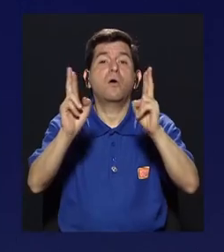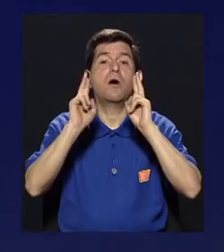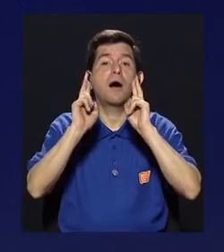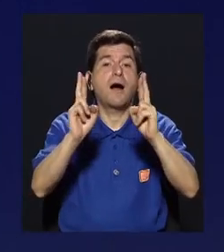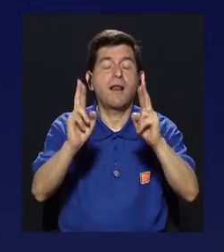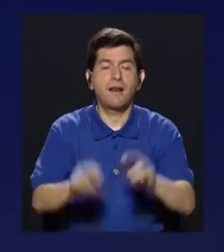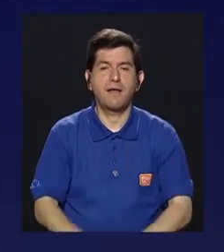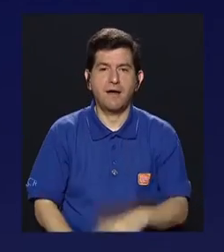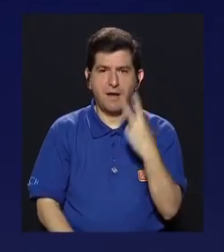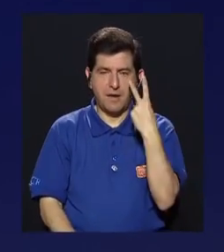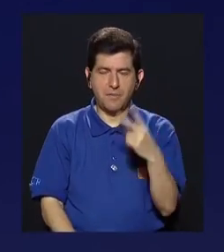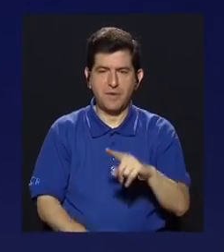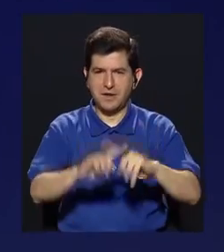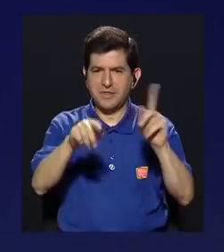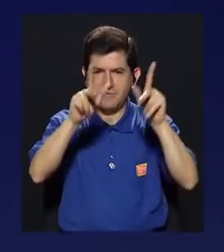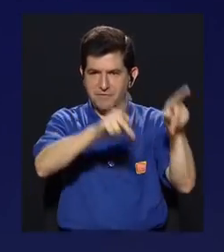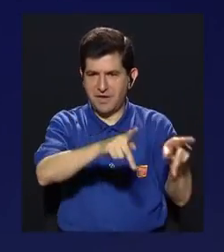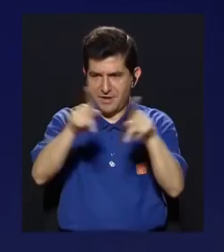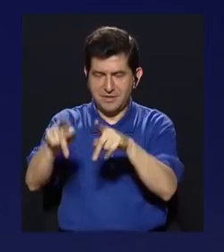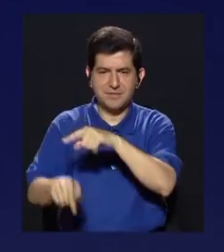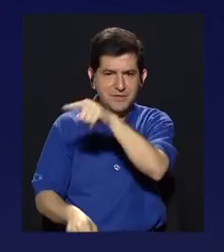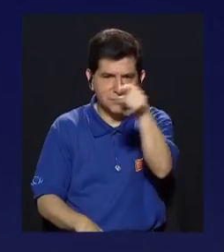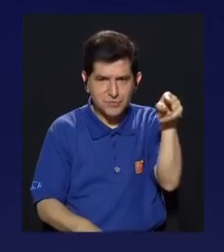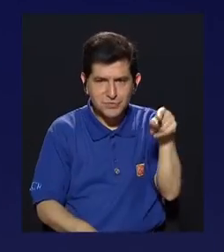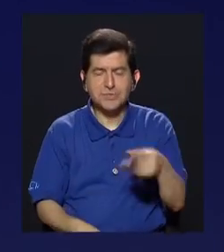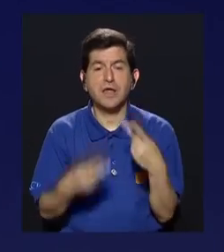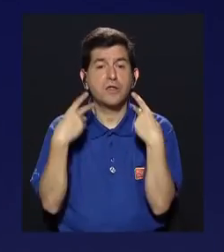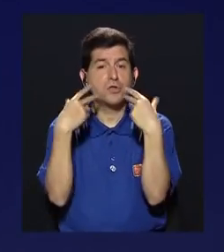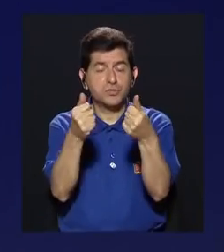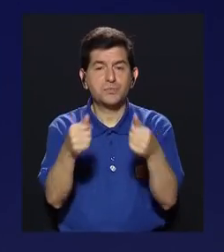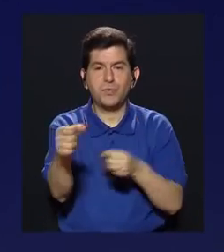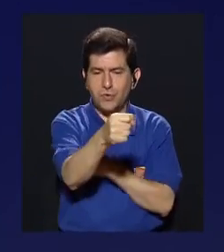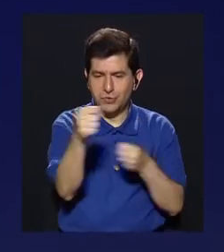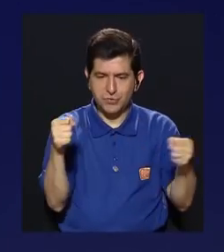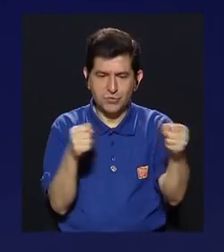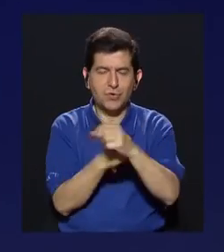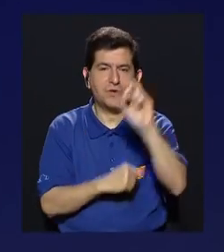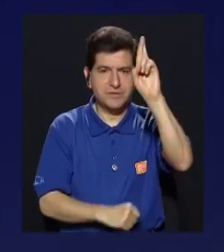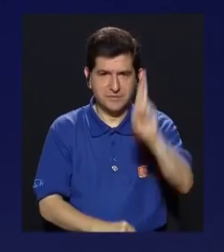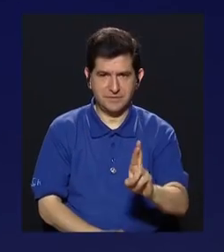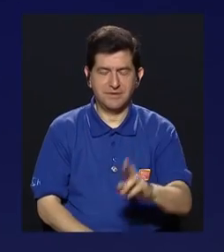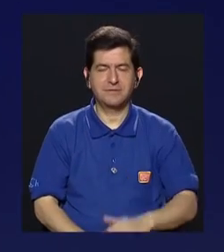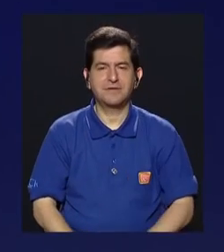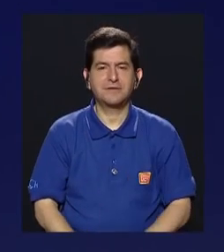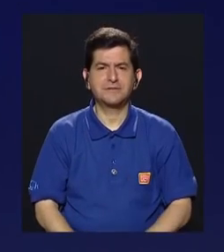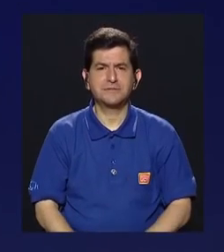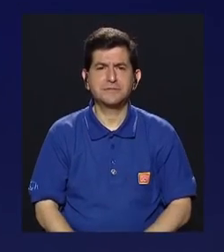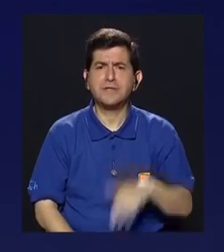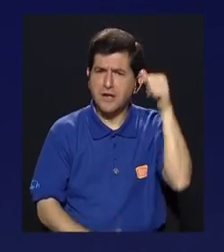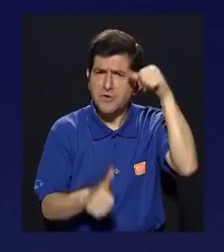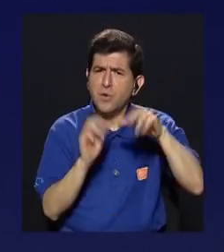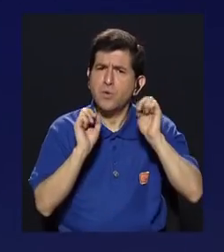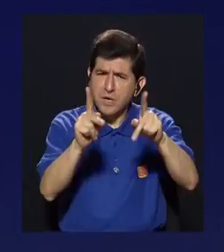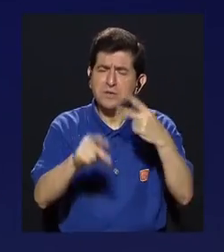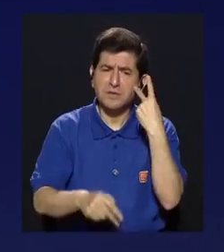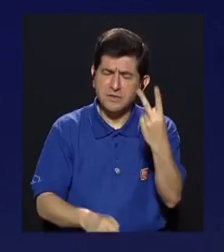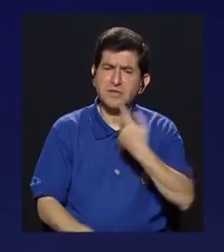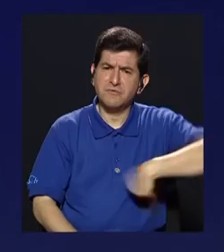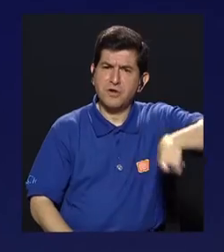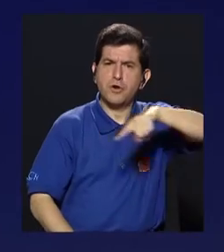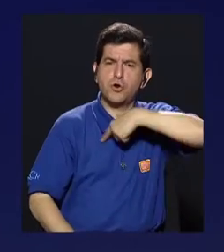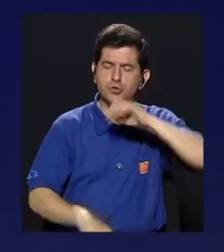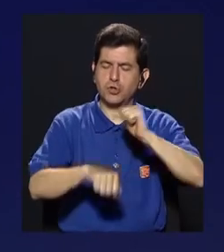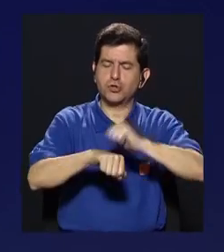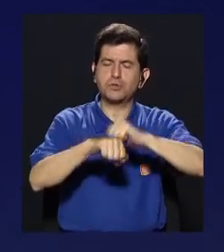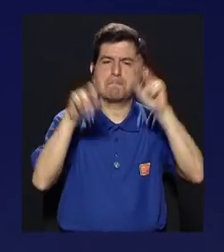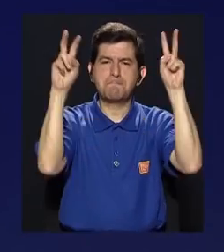que lo puedan ver muchos de ustedes muy pronto en las salas costarricenses no pierdan la oportunidad de